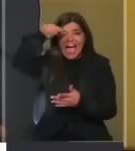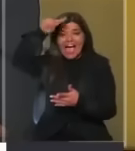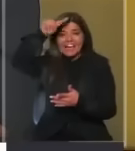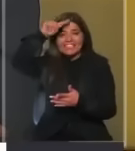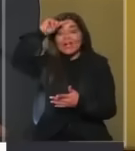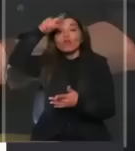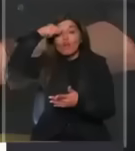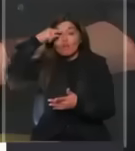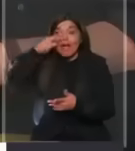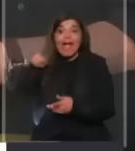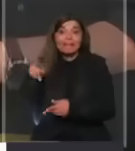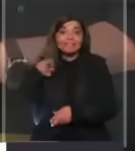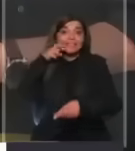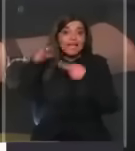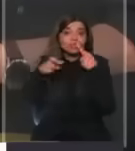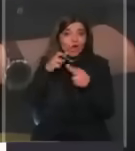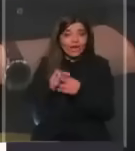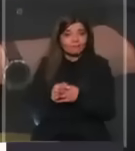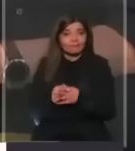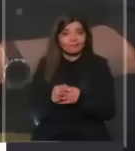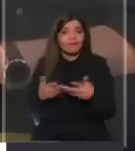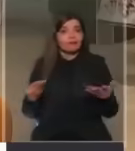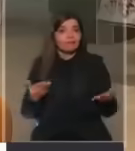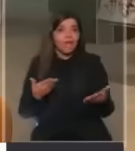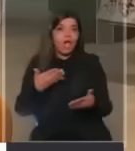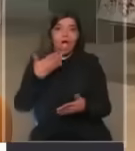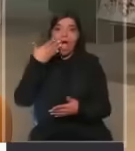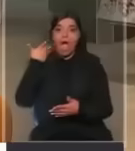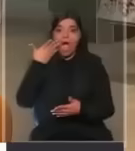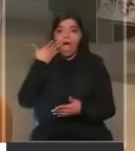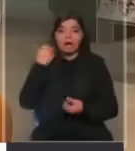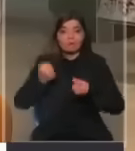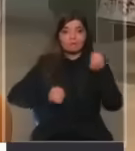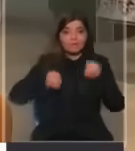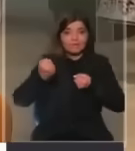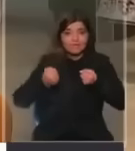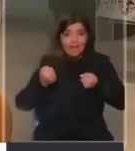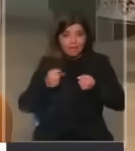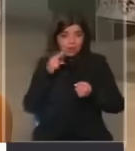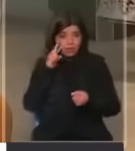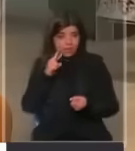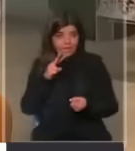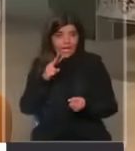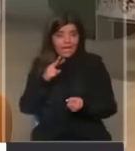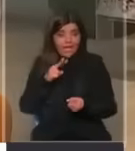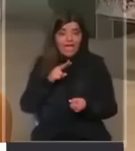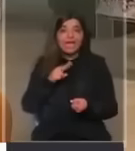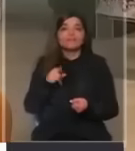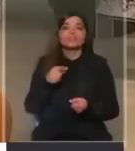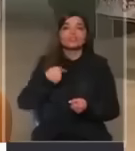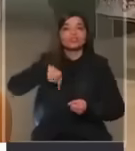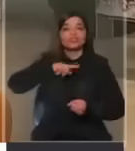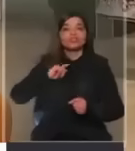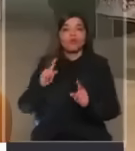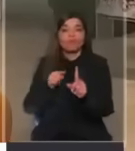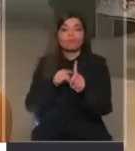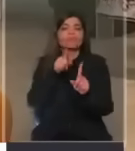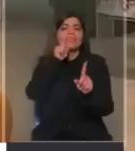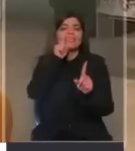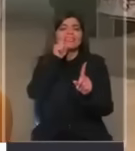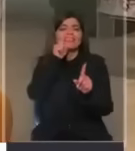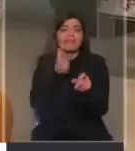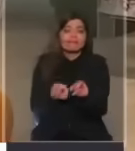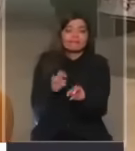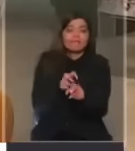a cocinar. Ustedes van en esta camioneta blanca, en este jeep blanco que nosotros estamos viendo en imágenes, ¿no? Nosotros íbamos primero. ¿Quiénes iban dentro y